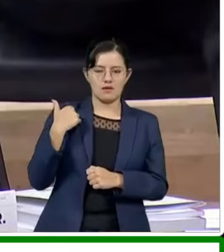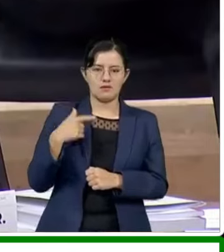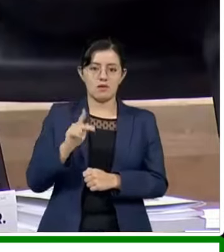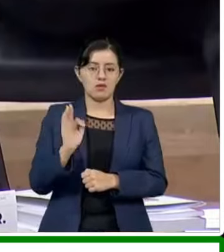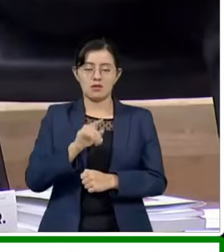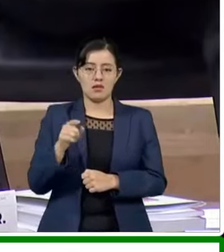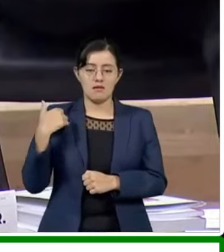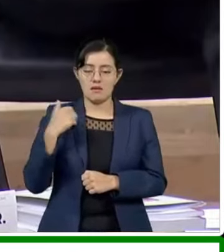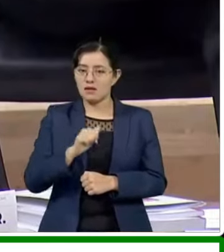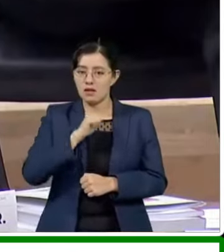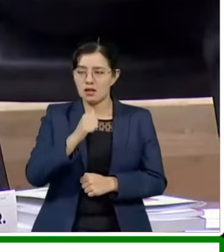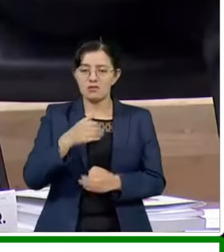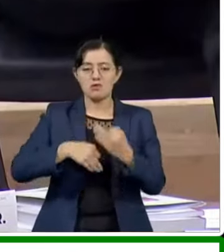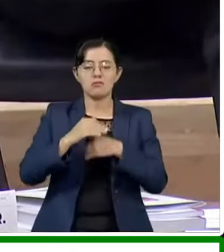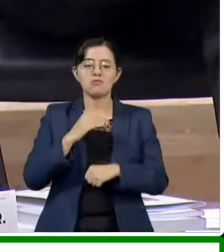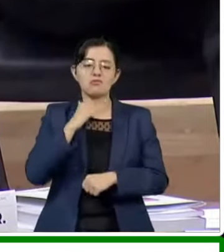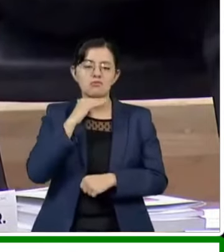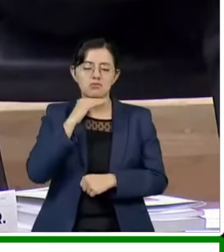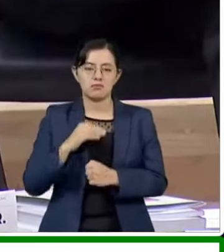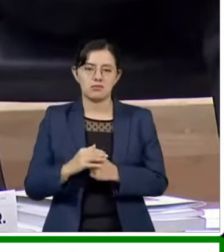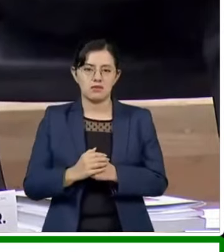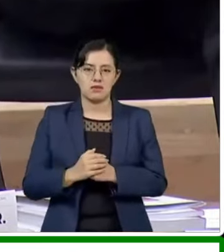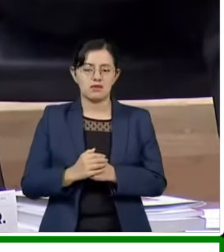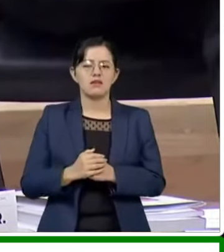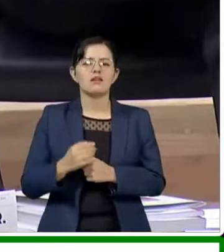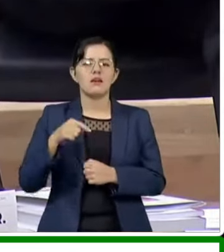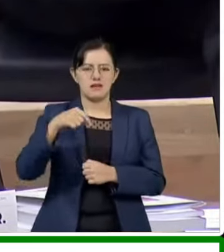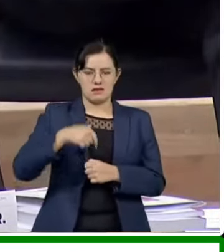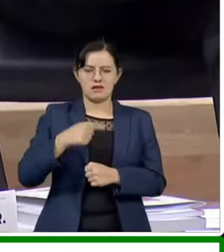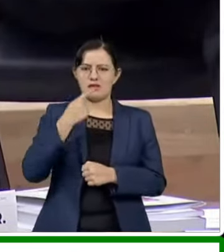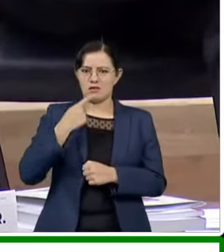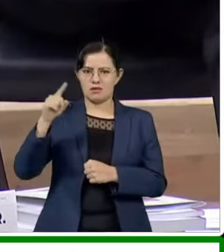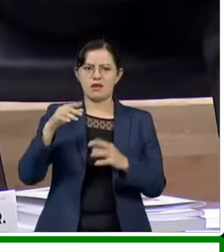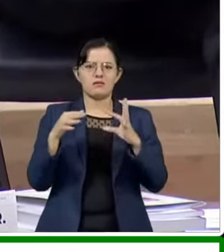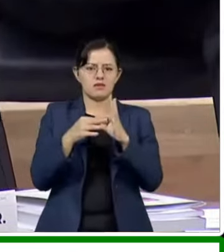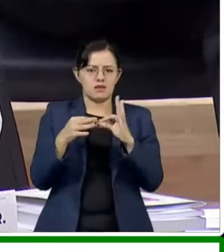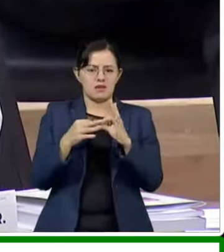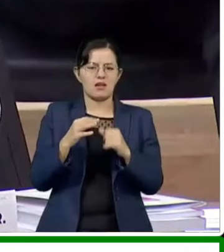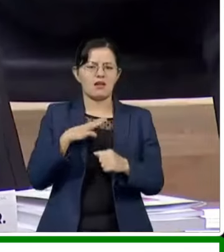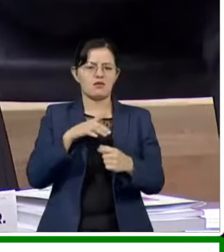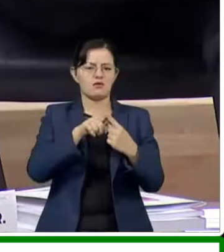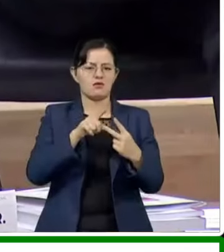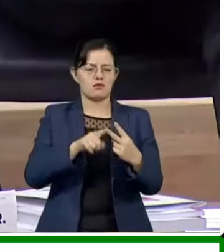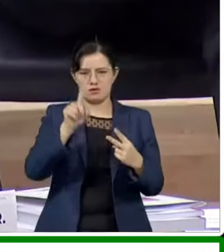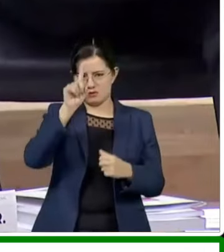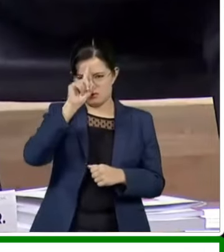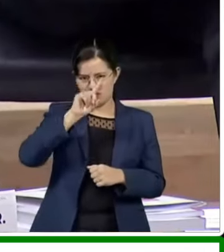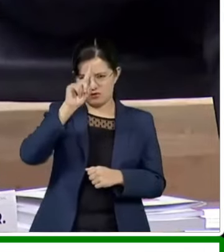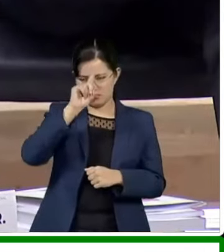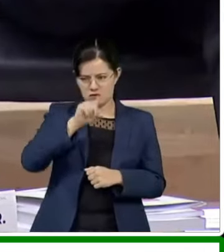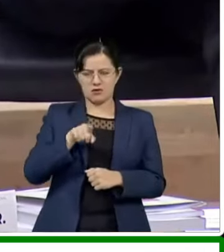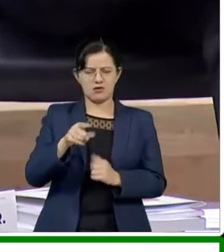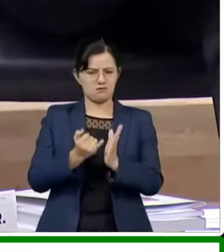pasado desapercibido. Y a pesar de que oportunamente se denunció, y aquí hubo expresiones por lo menos de dos consejeras